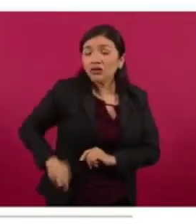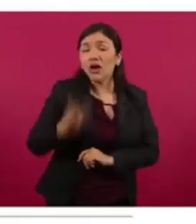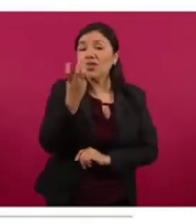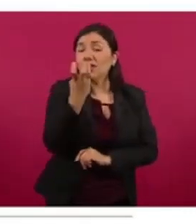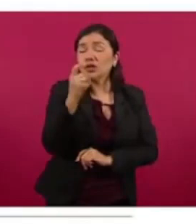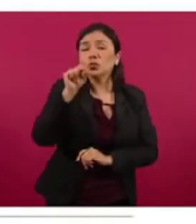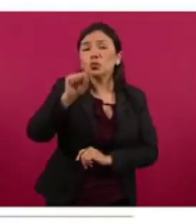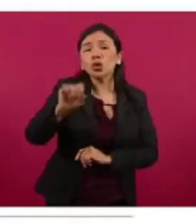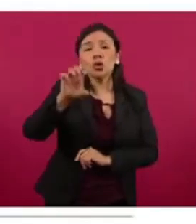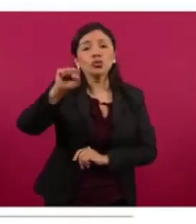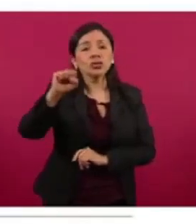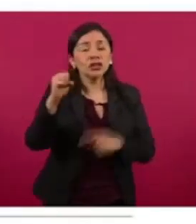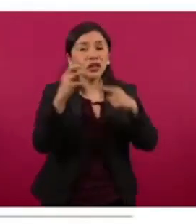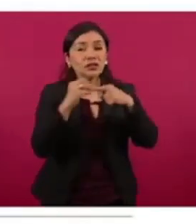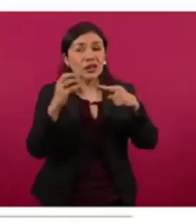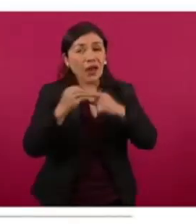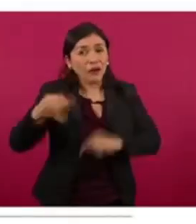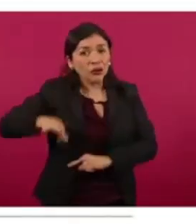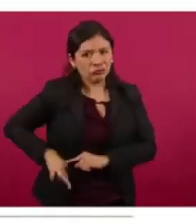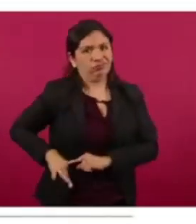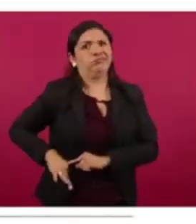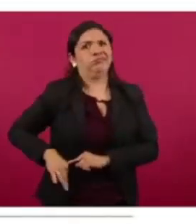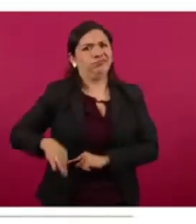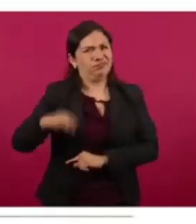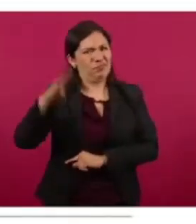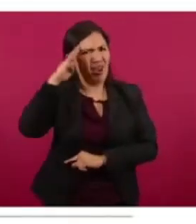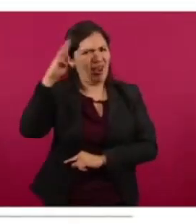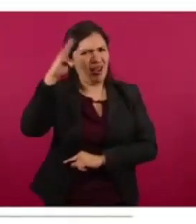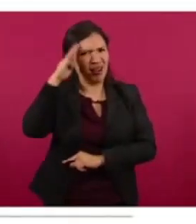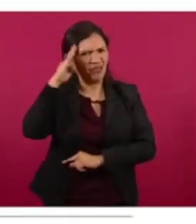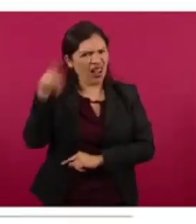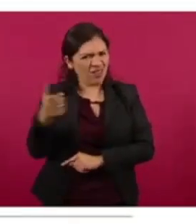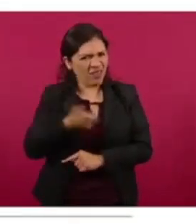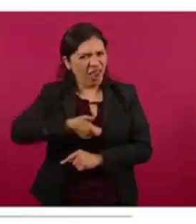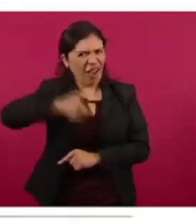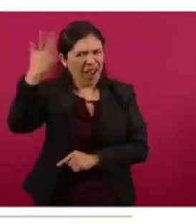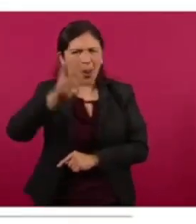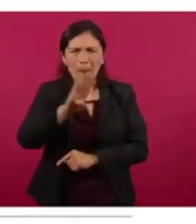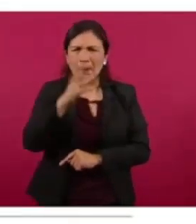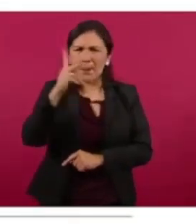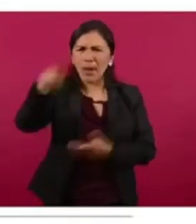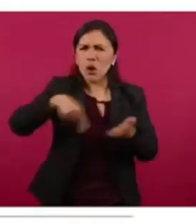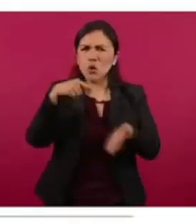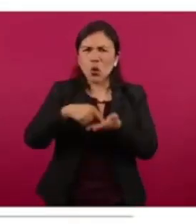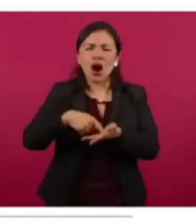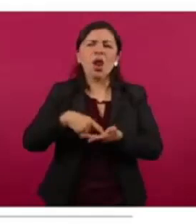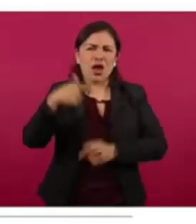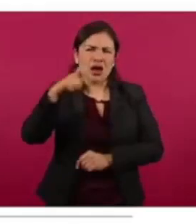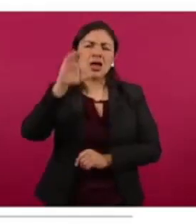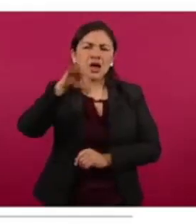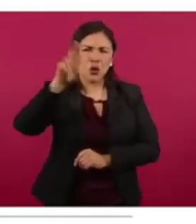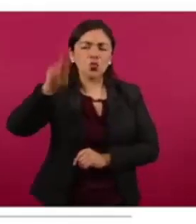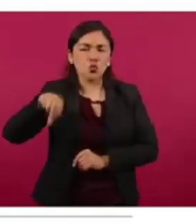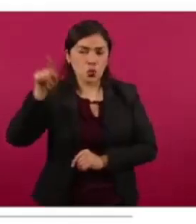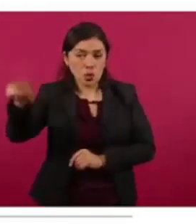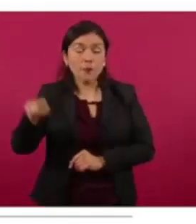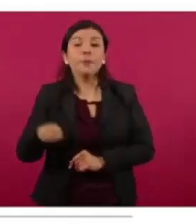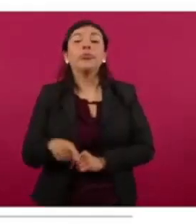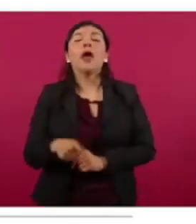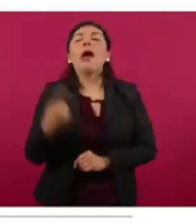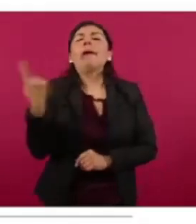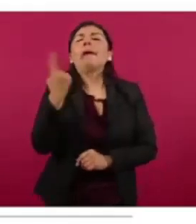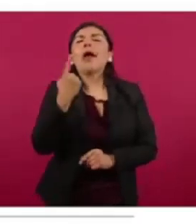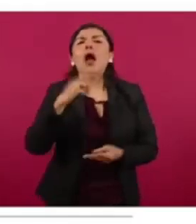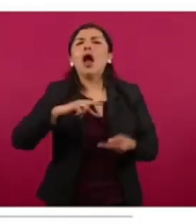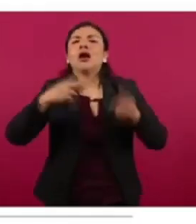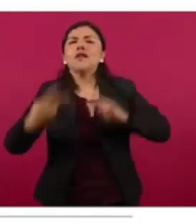60 centavos. Bastante mandados estos de BP en Quintana Roo, en Cancún. Y lo comparamos con